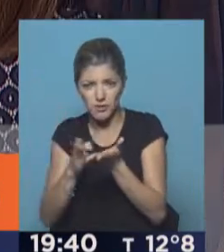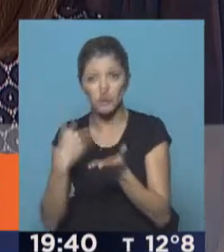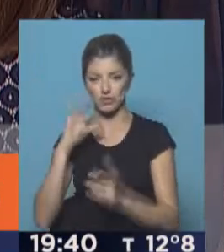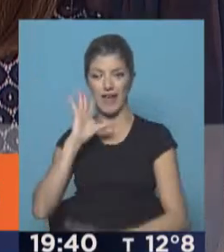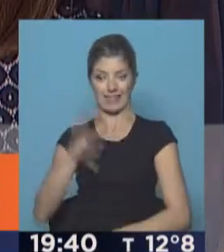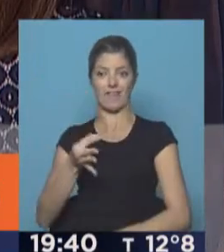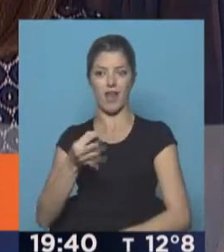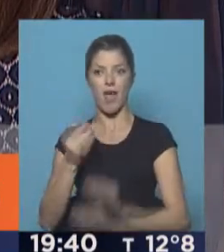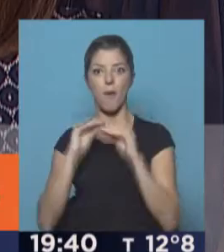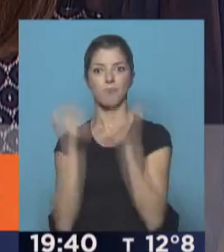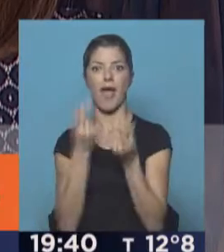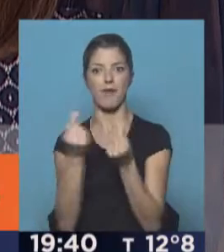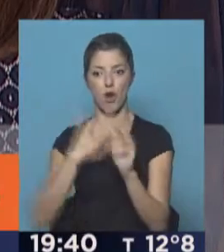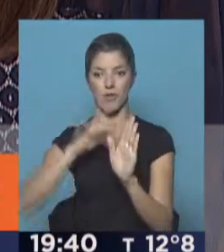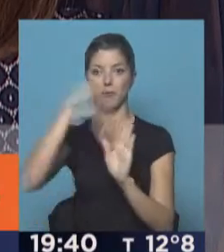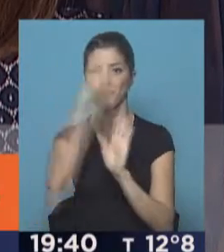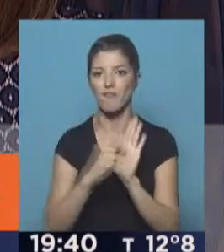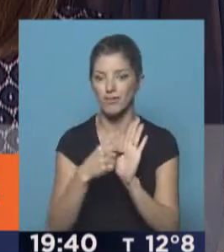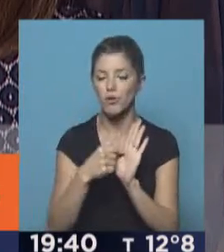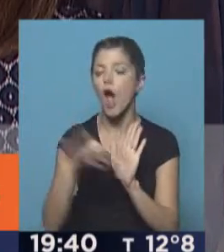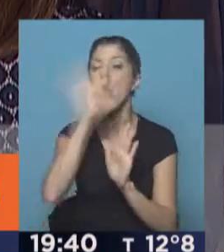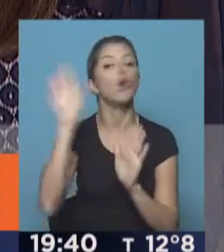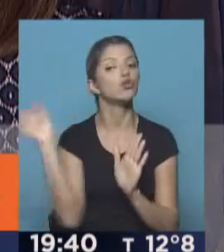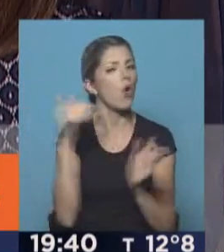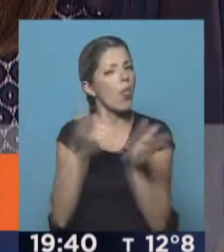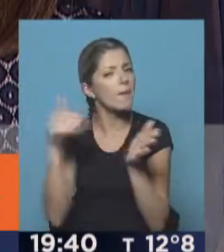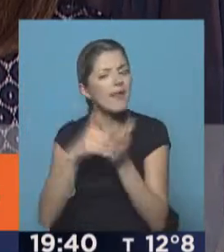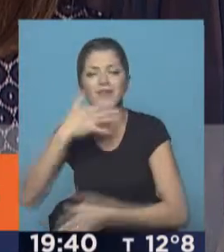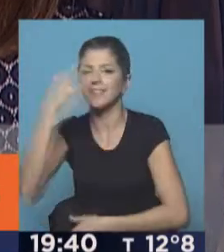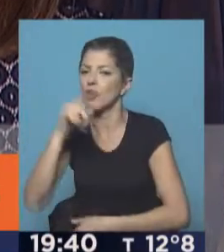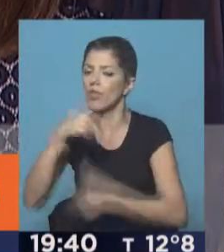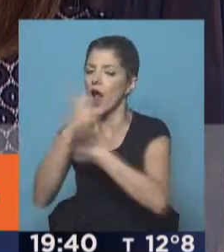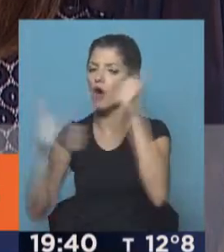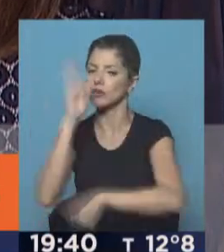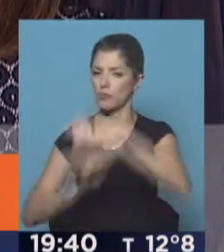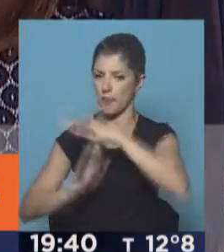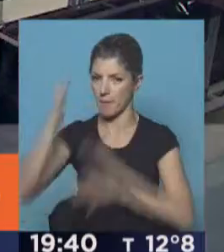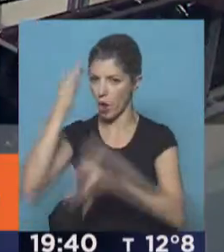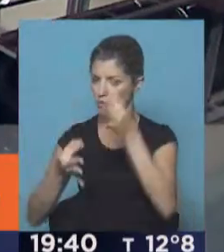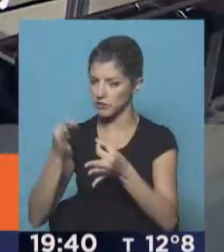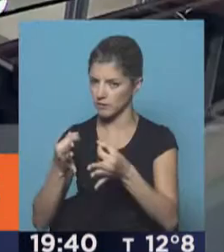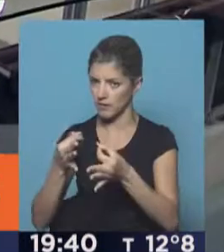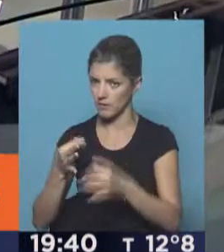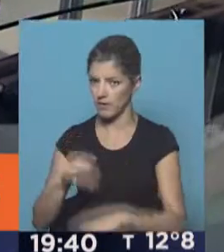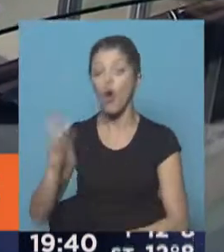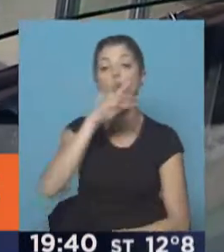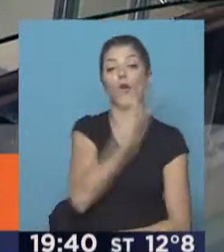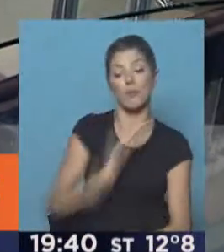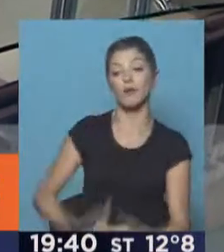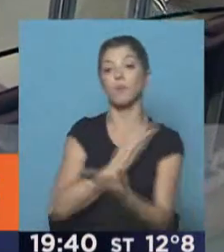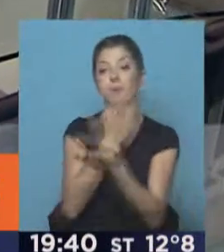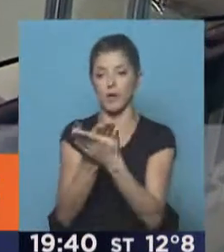queda y depende de lo que resuelva la Corte Suprema después del recurso extraordinario a presentar el Poder Ejecutivo mañana? Bueno, no hay que sumar